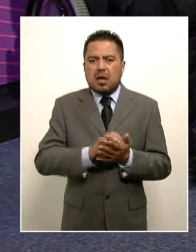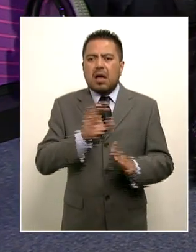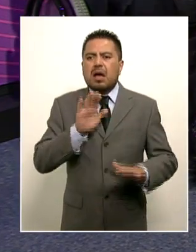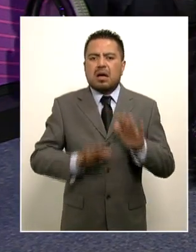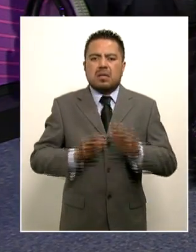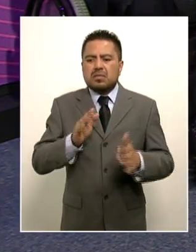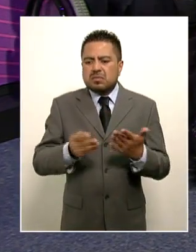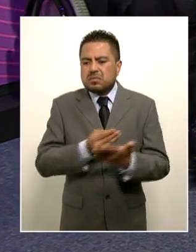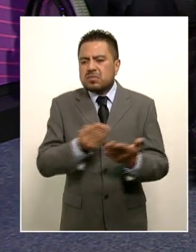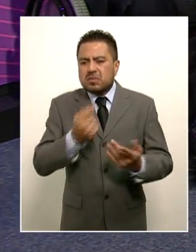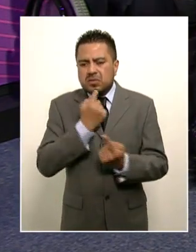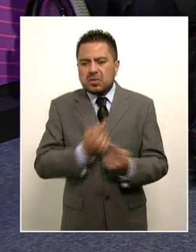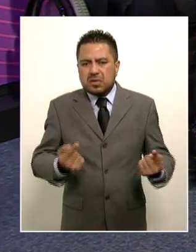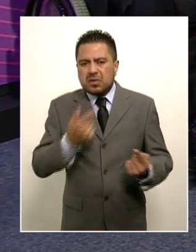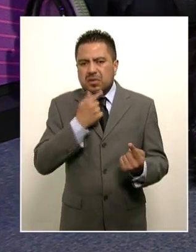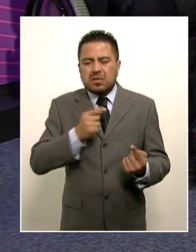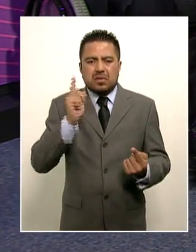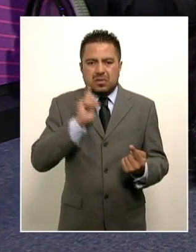equipara a niñas y niños, ¿no?